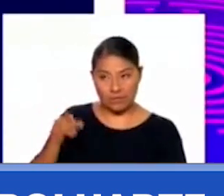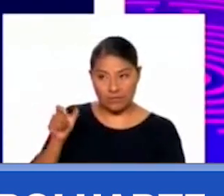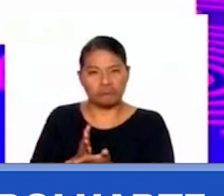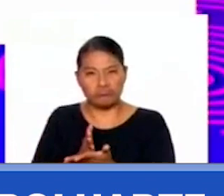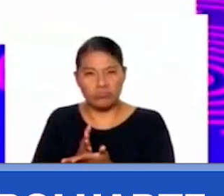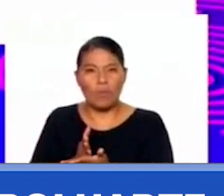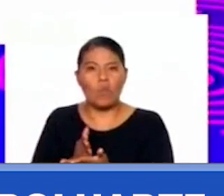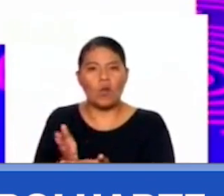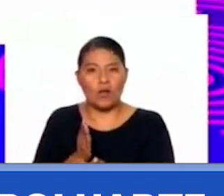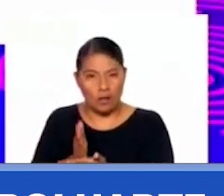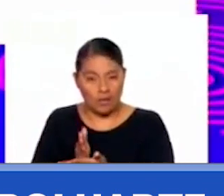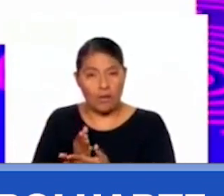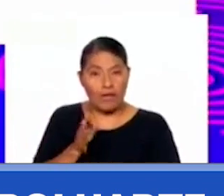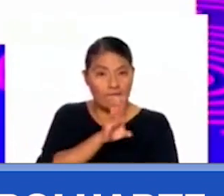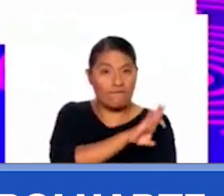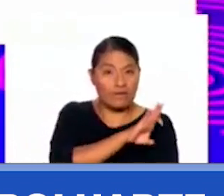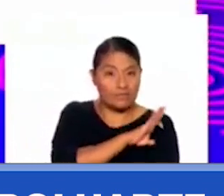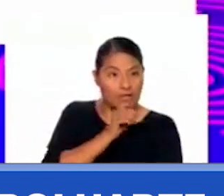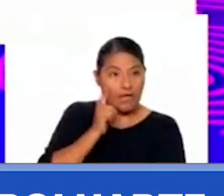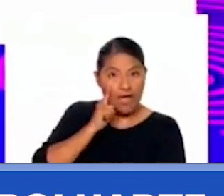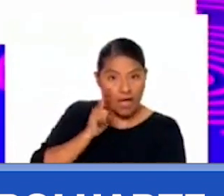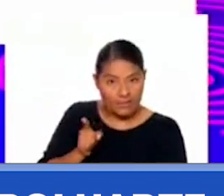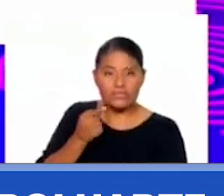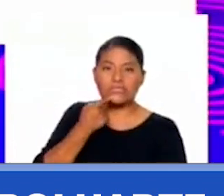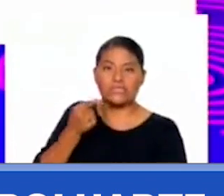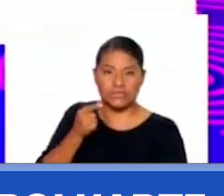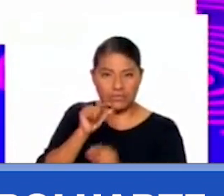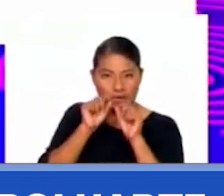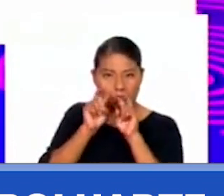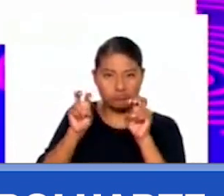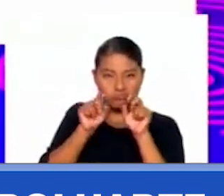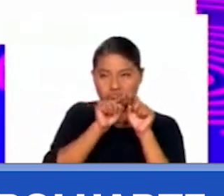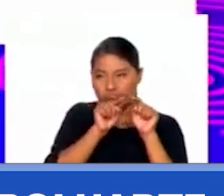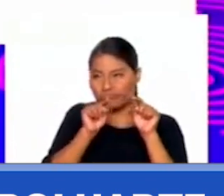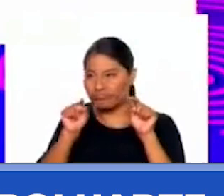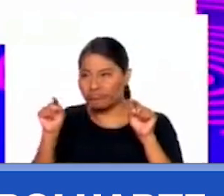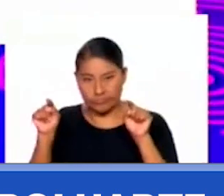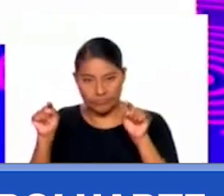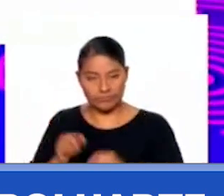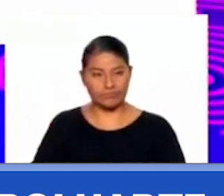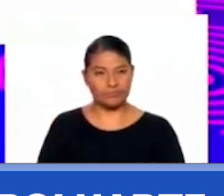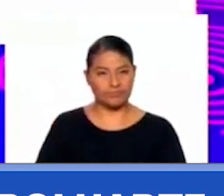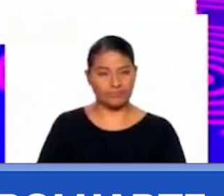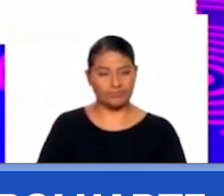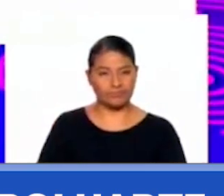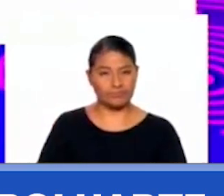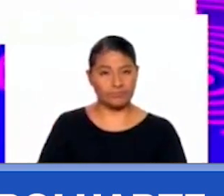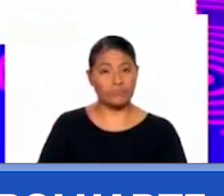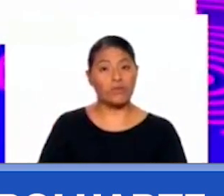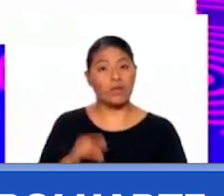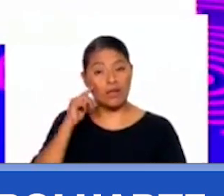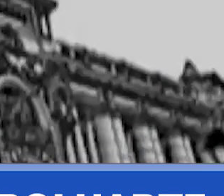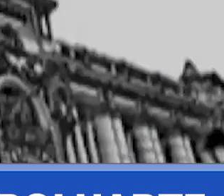Construcción, perteneciente a Shimabukuro, por el concepto de hospedaje y alimentación en el Hotel Villa del